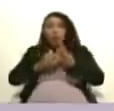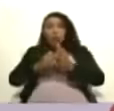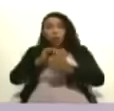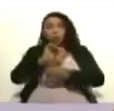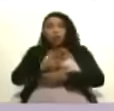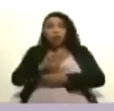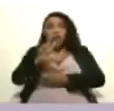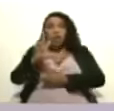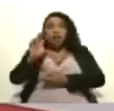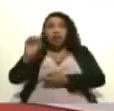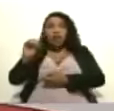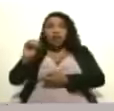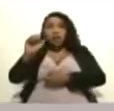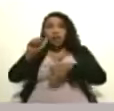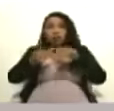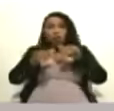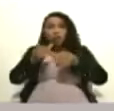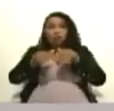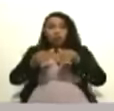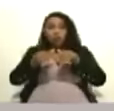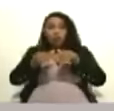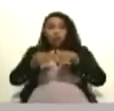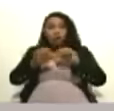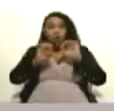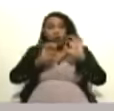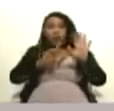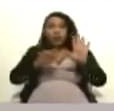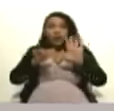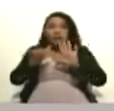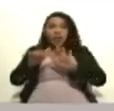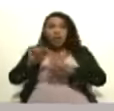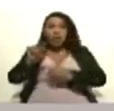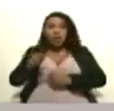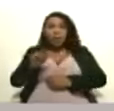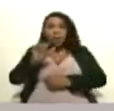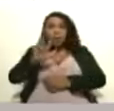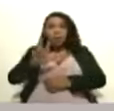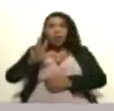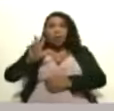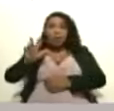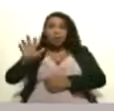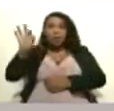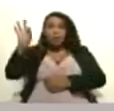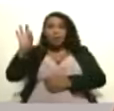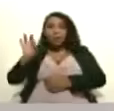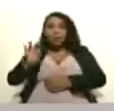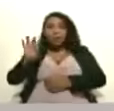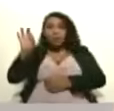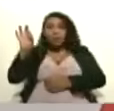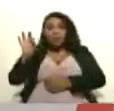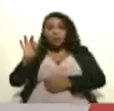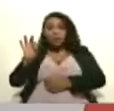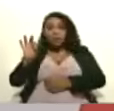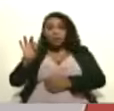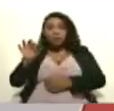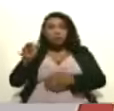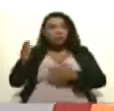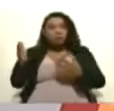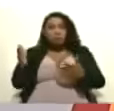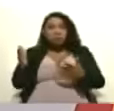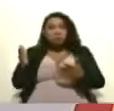430 votos 96,3 3% de